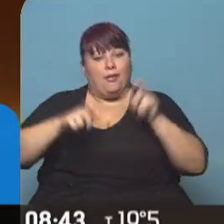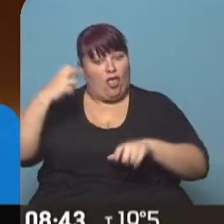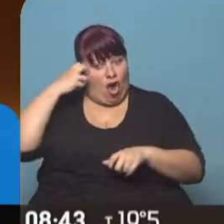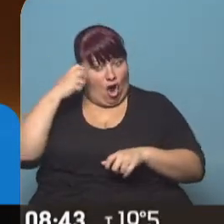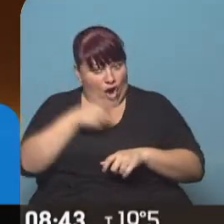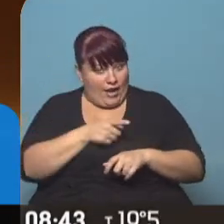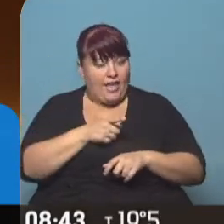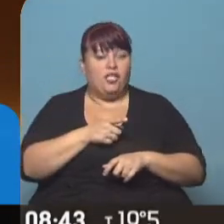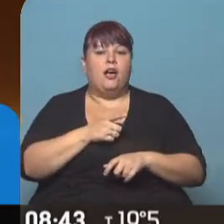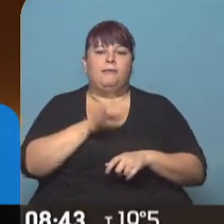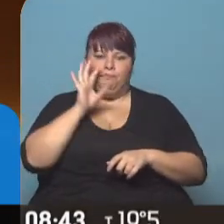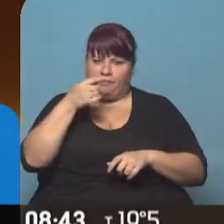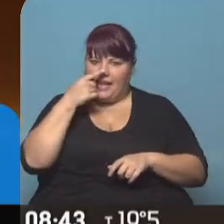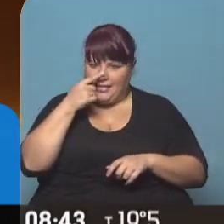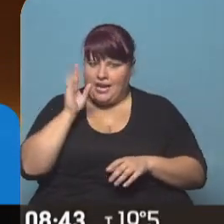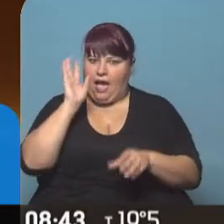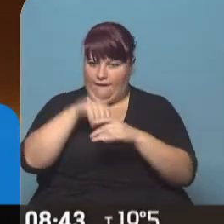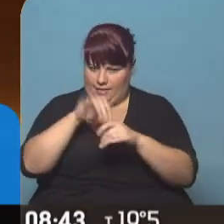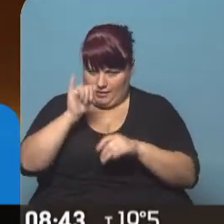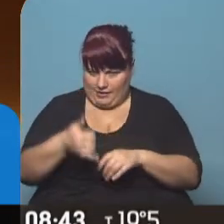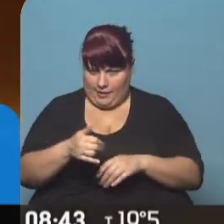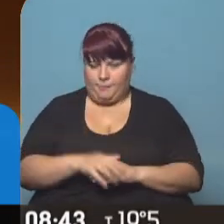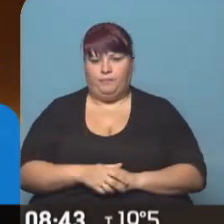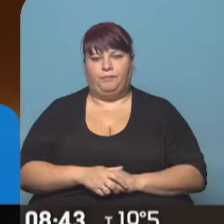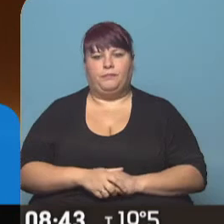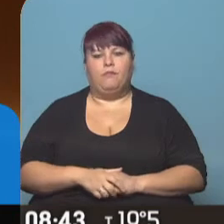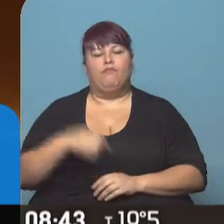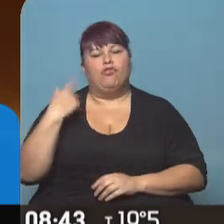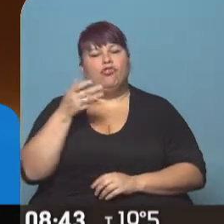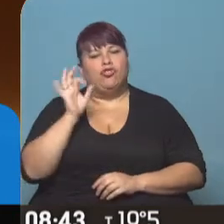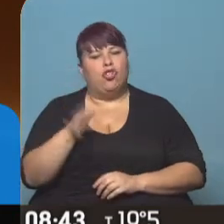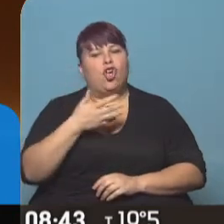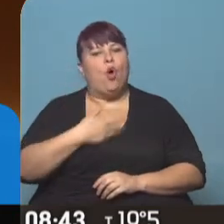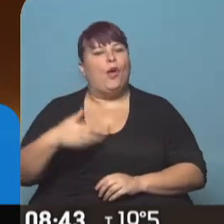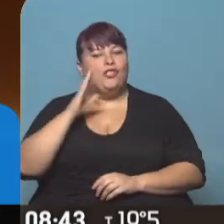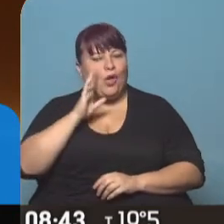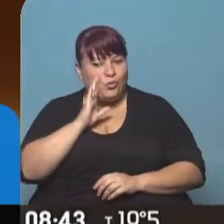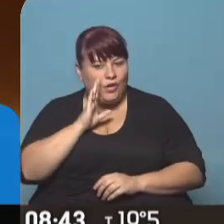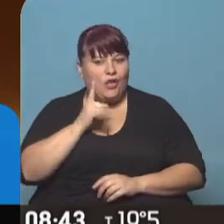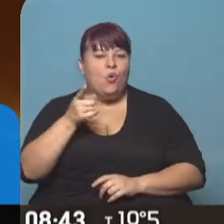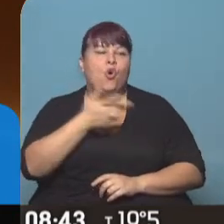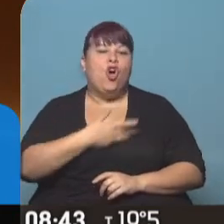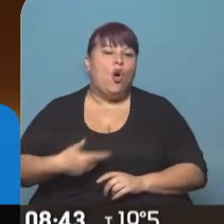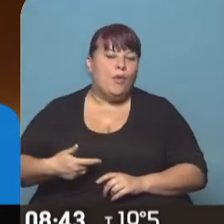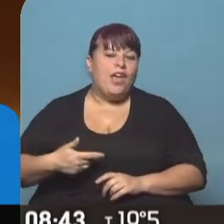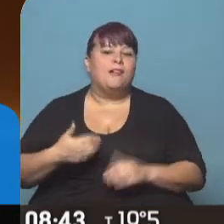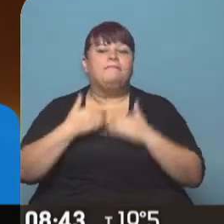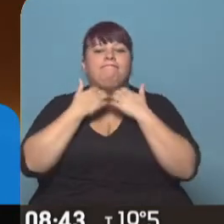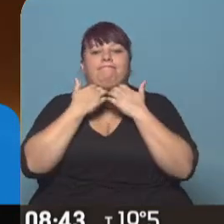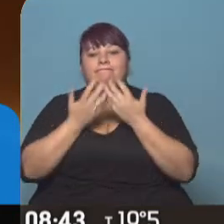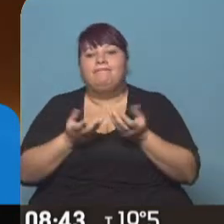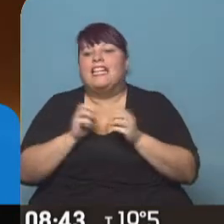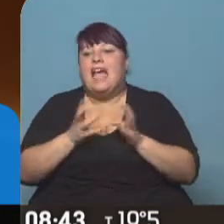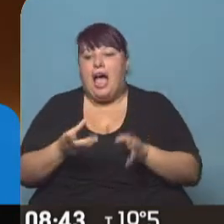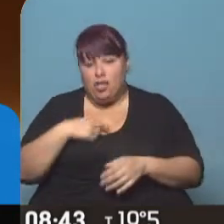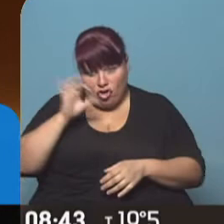se mostraron interés en participar bien sabemos que hoy el gobierno eeuu es un gobierno que no sabemos lo que